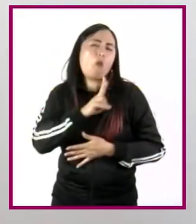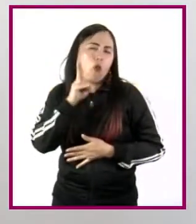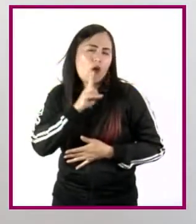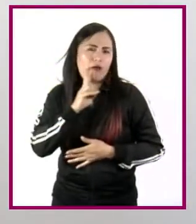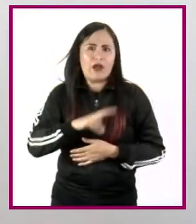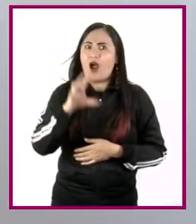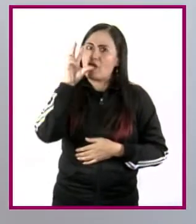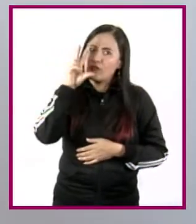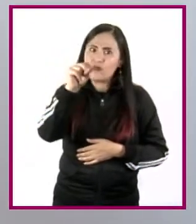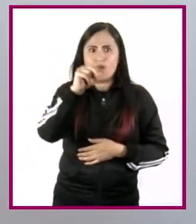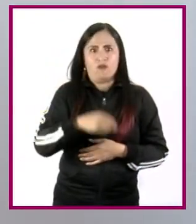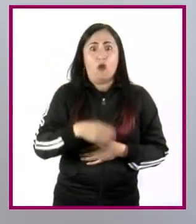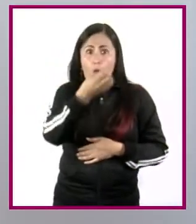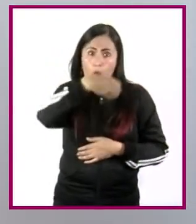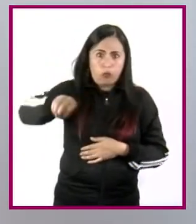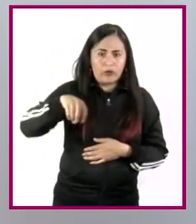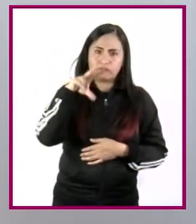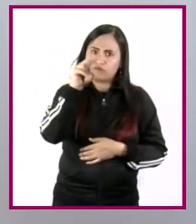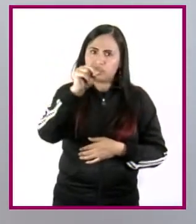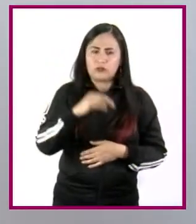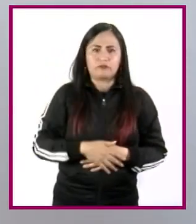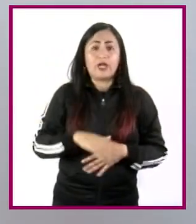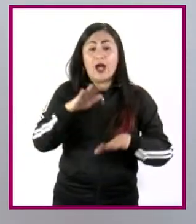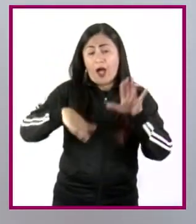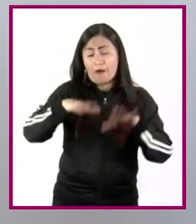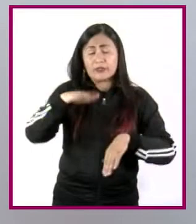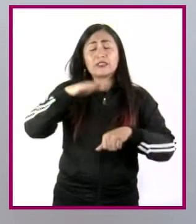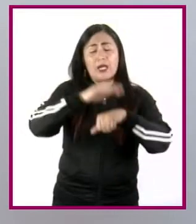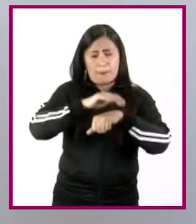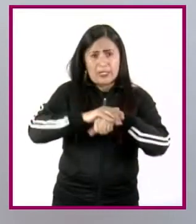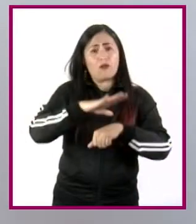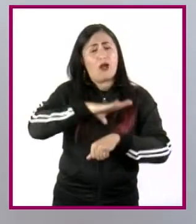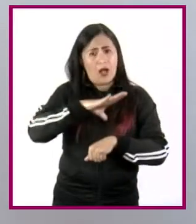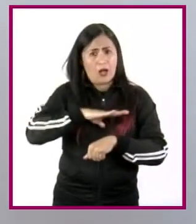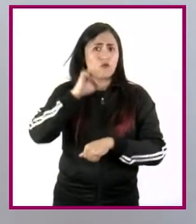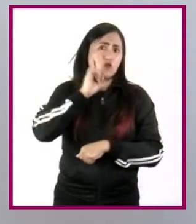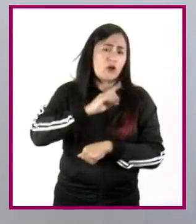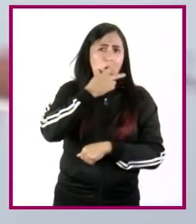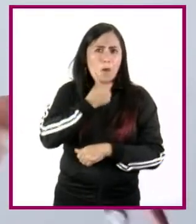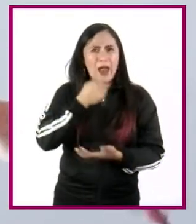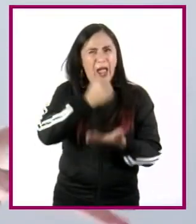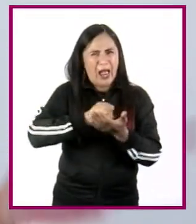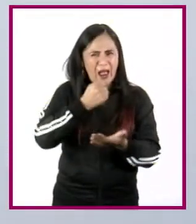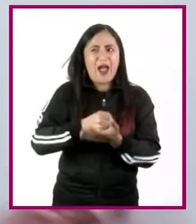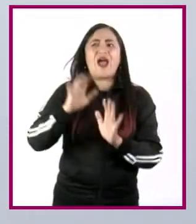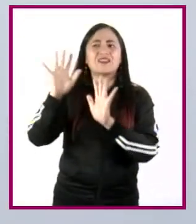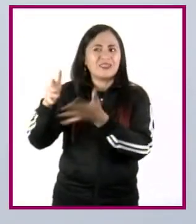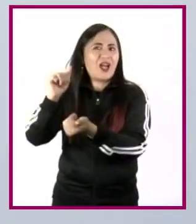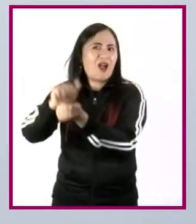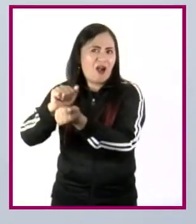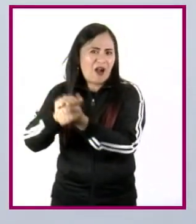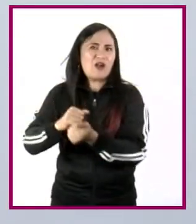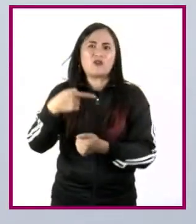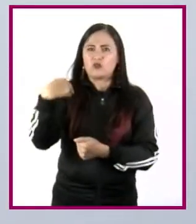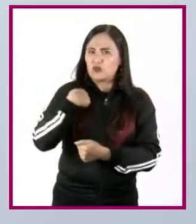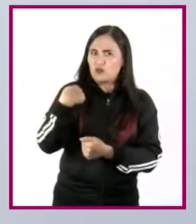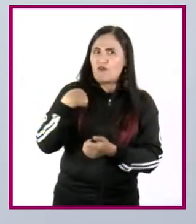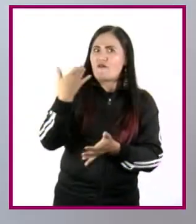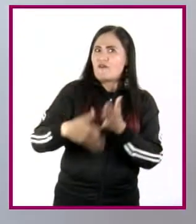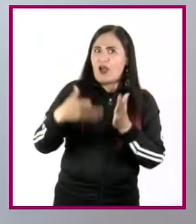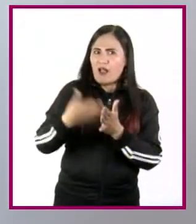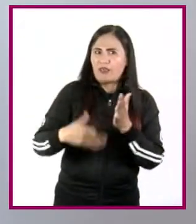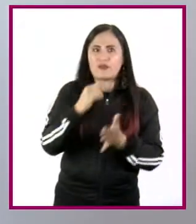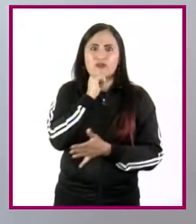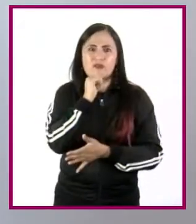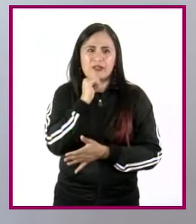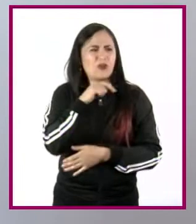Nadie puede obligarte. A veces que tenemos amigos o amigas que nos meten la presión de que ellos ya tuvieron relaciones sexuales, sí. O que te dicen,